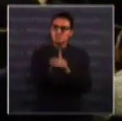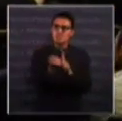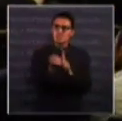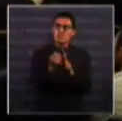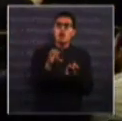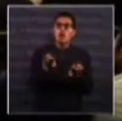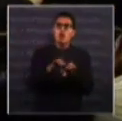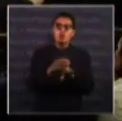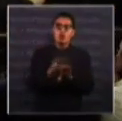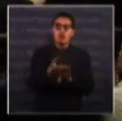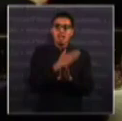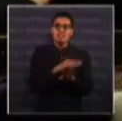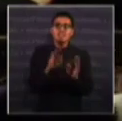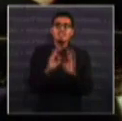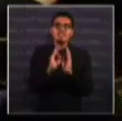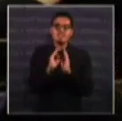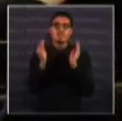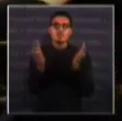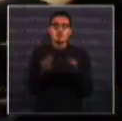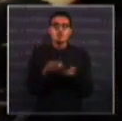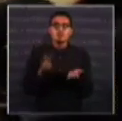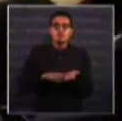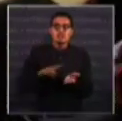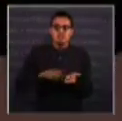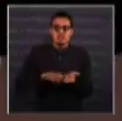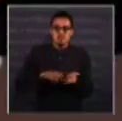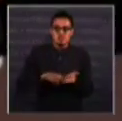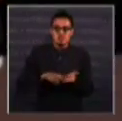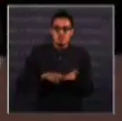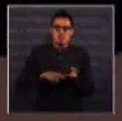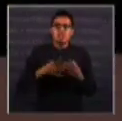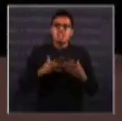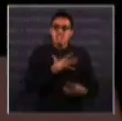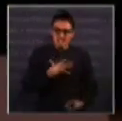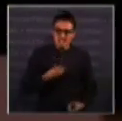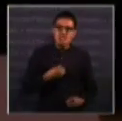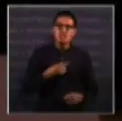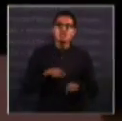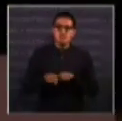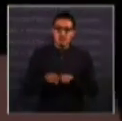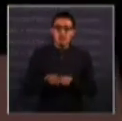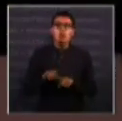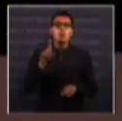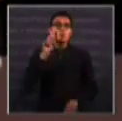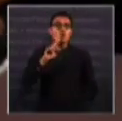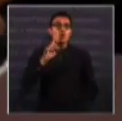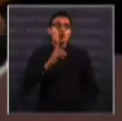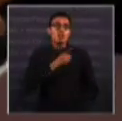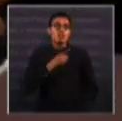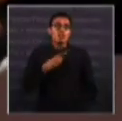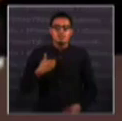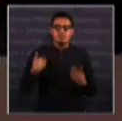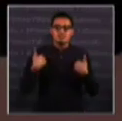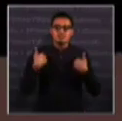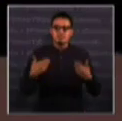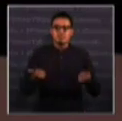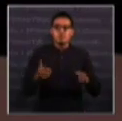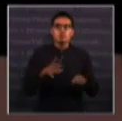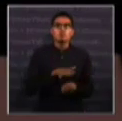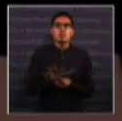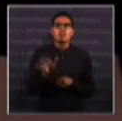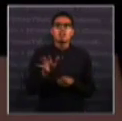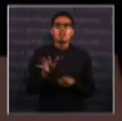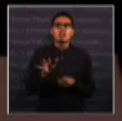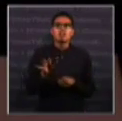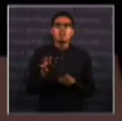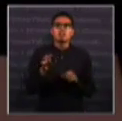la formación de valores. Necesitamos que nuestras mujeres entiendan los riesgos que corren en este contexto social